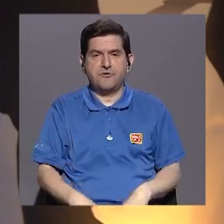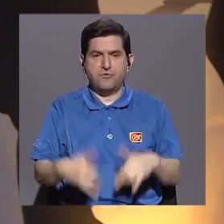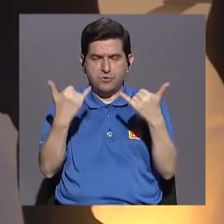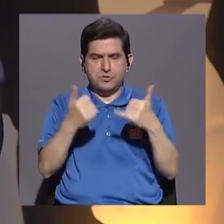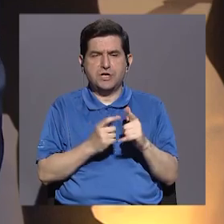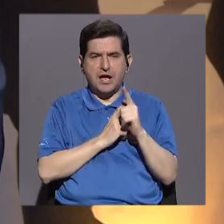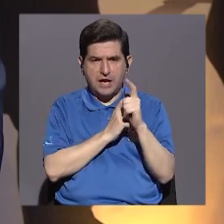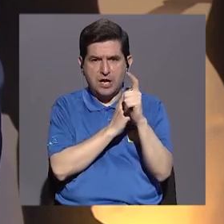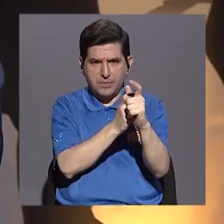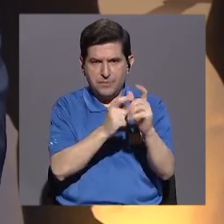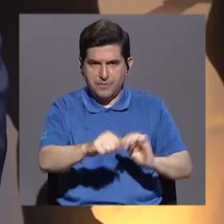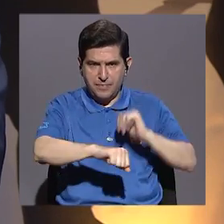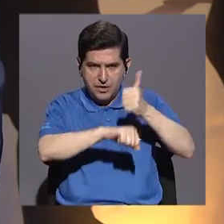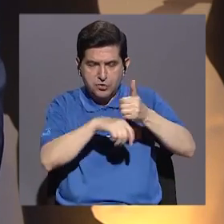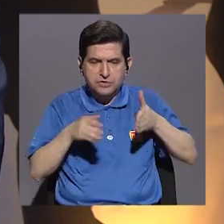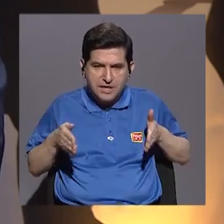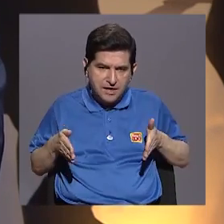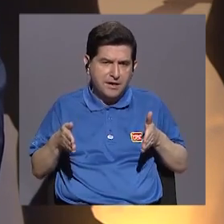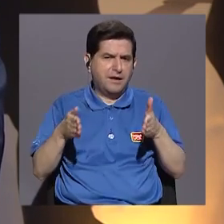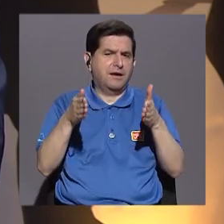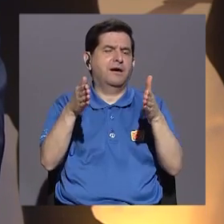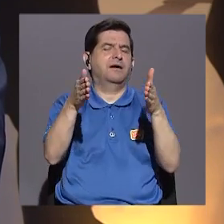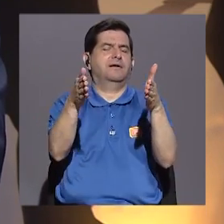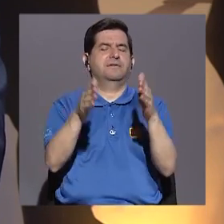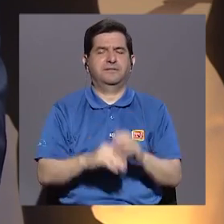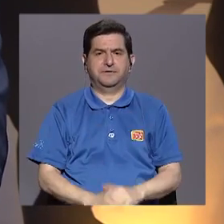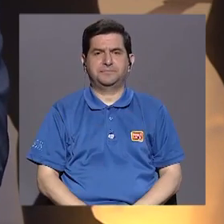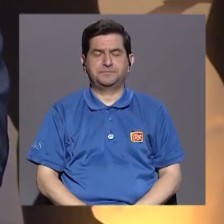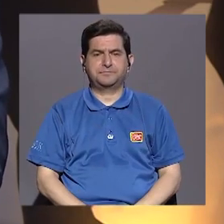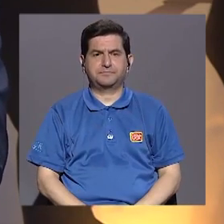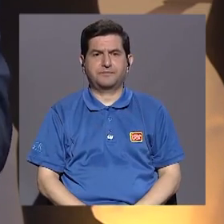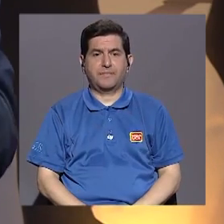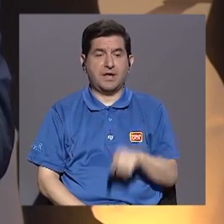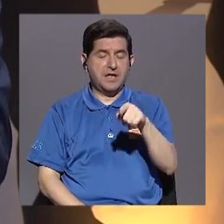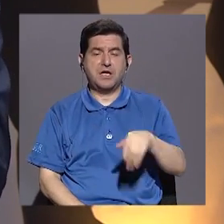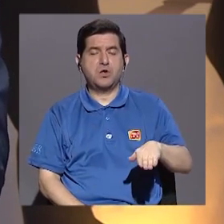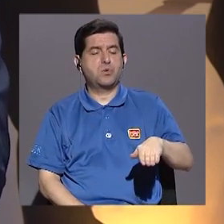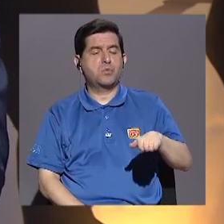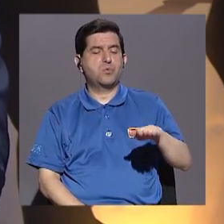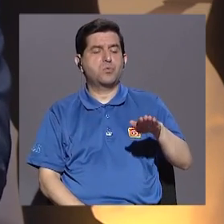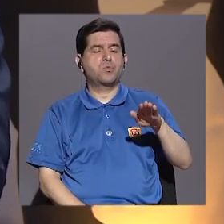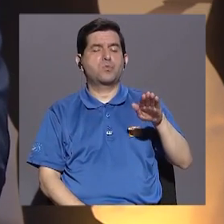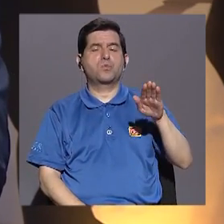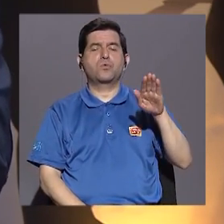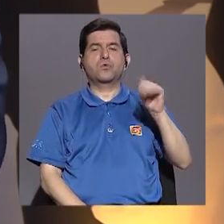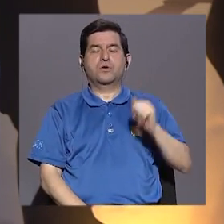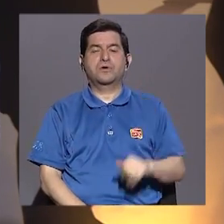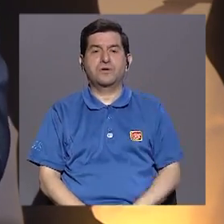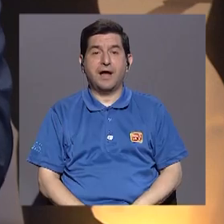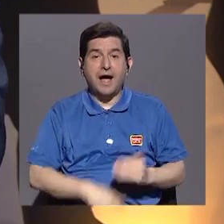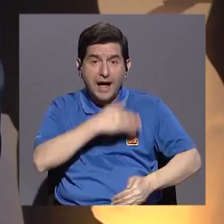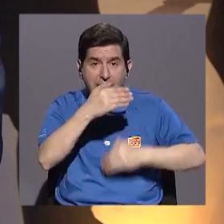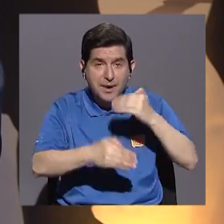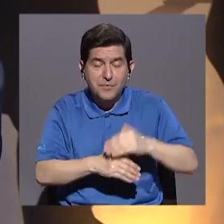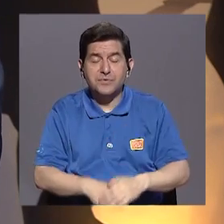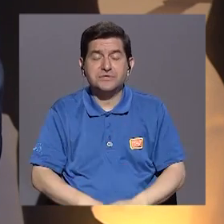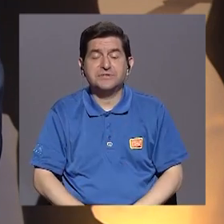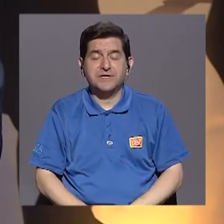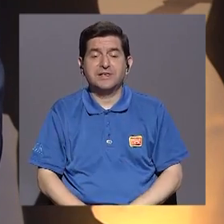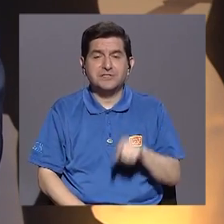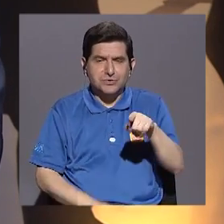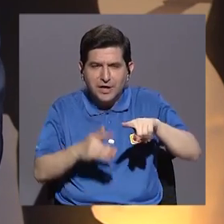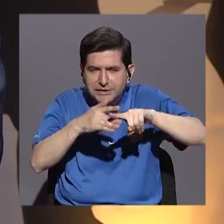una velocidad dada en una autopista en pie y se suelta el pedal y empieza el proceso regenerativo